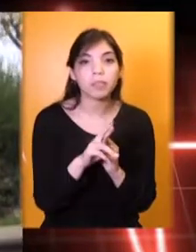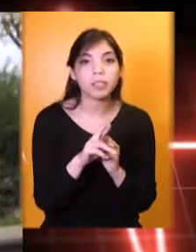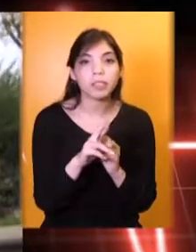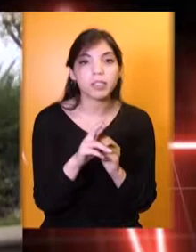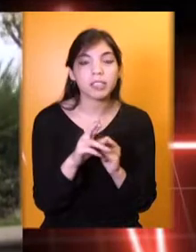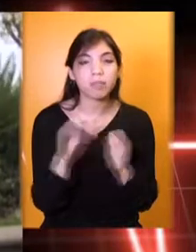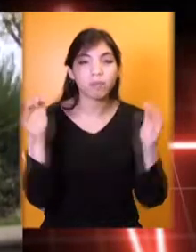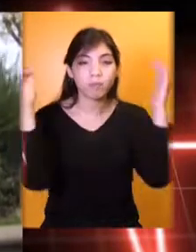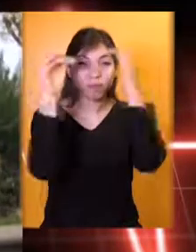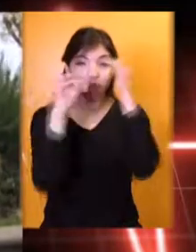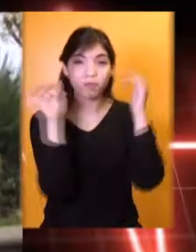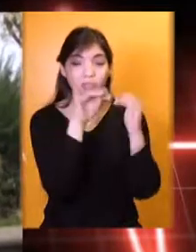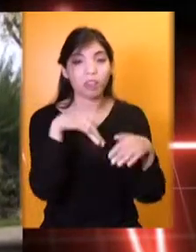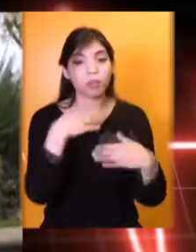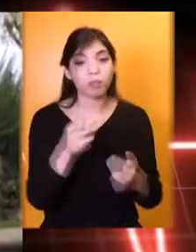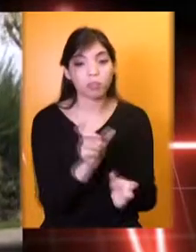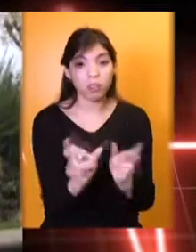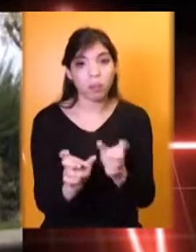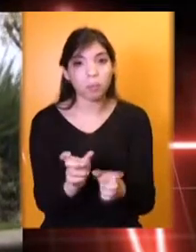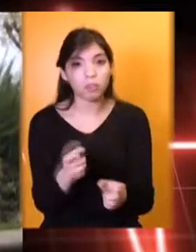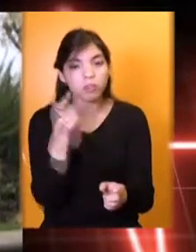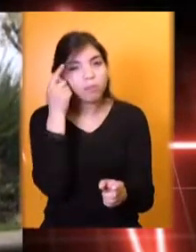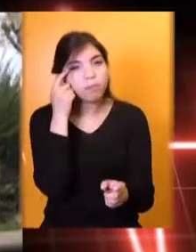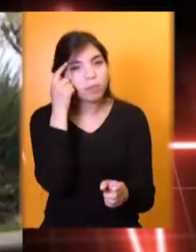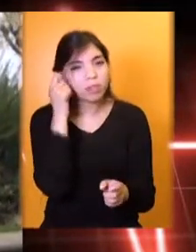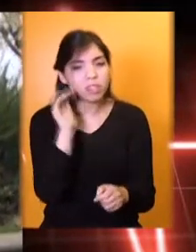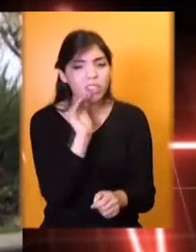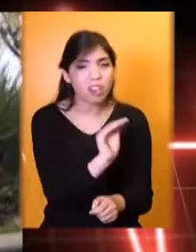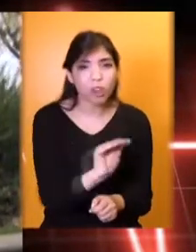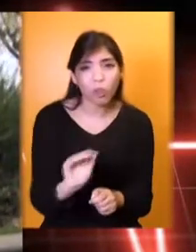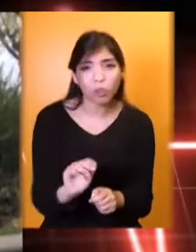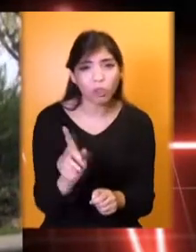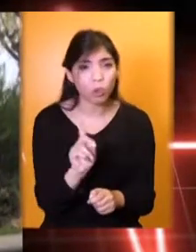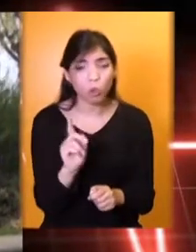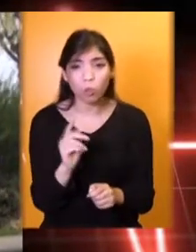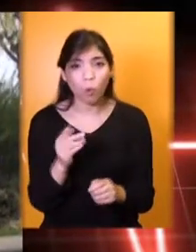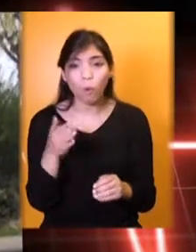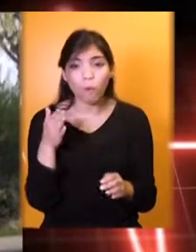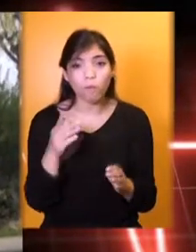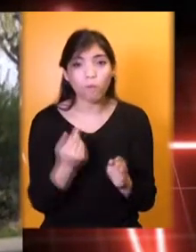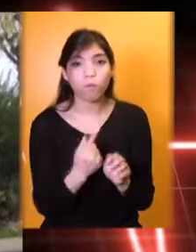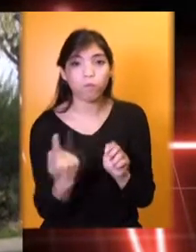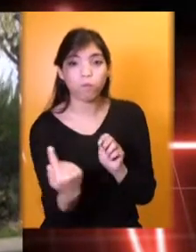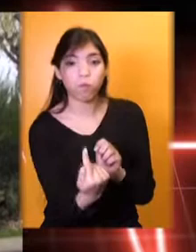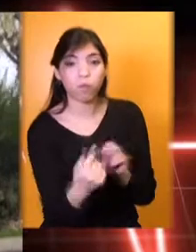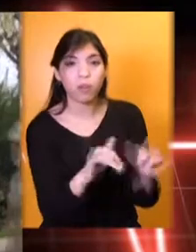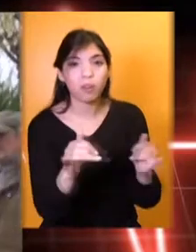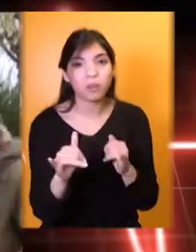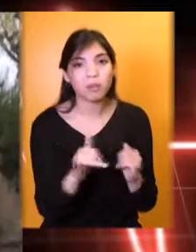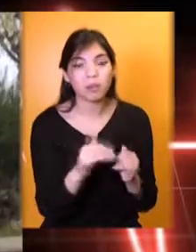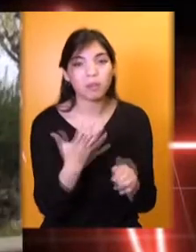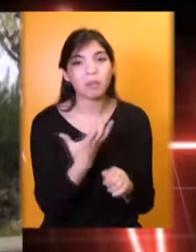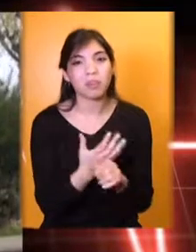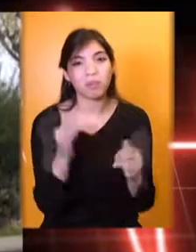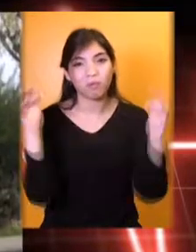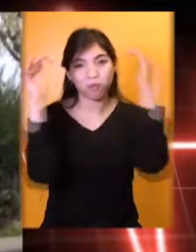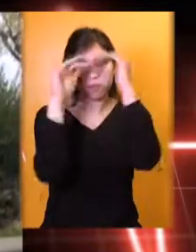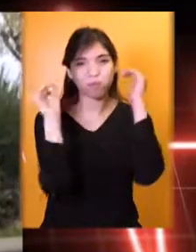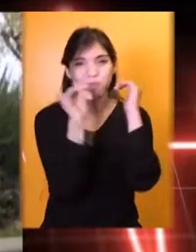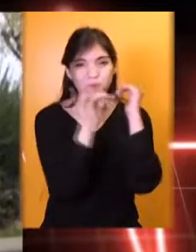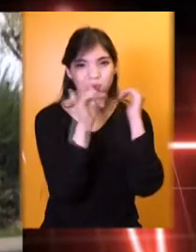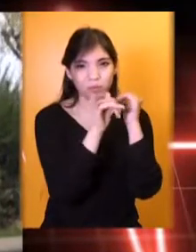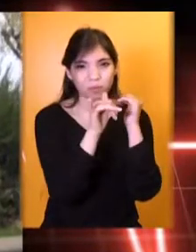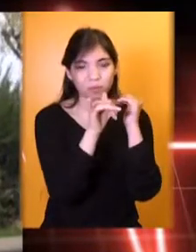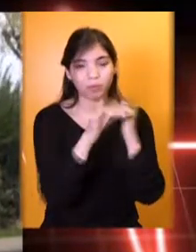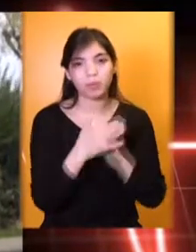tener conciencia, tratar de no sobreexponer a los niños, a los adultos mayores, a la embarazada, a altas horas de la tarde cuando se genera la mayor concentración, y avanzar también